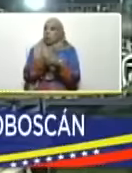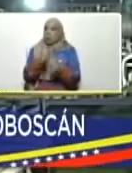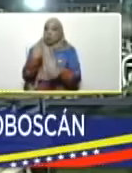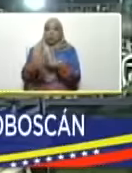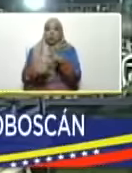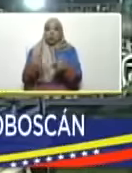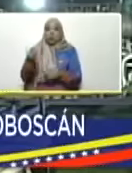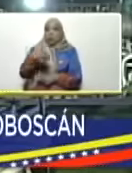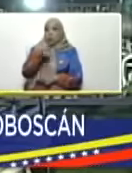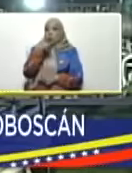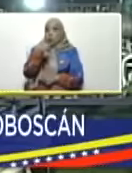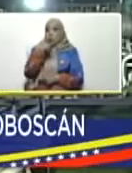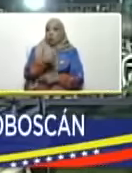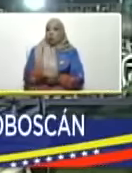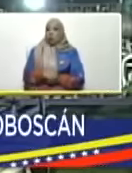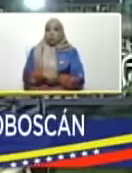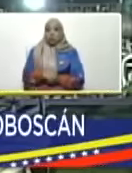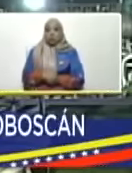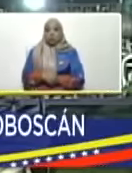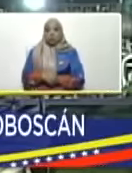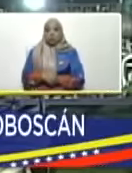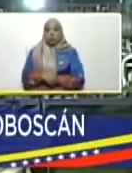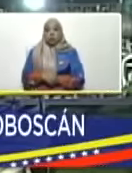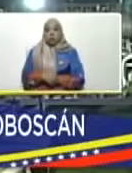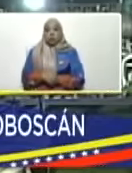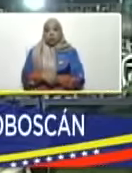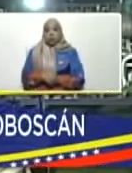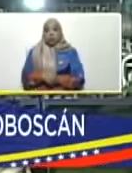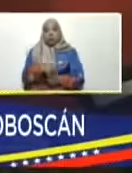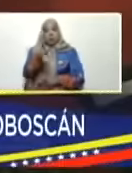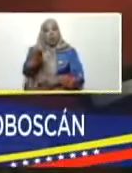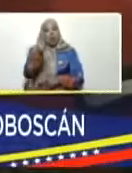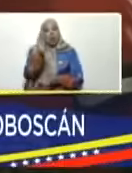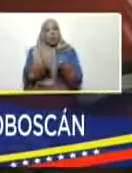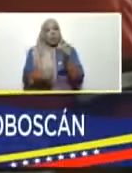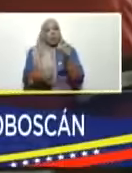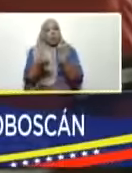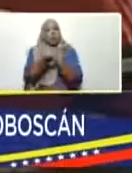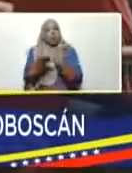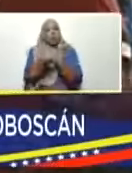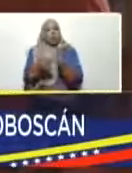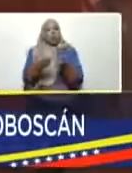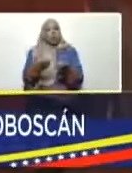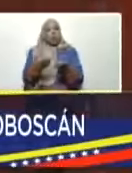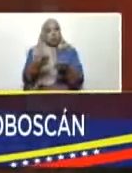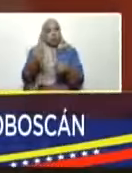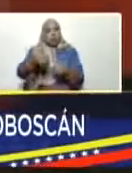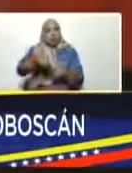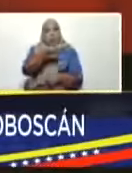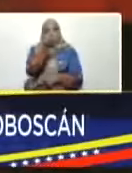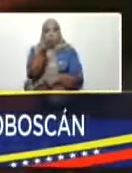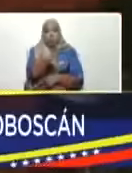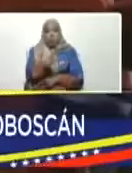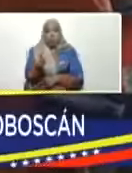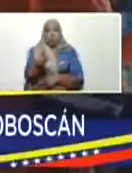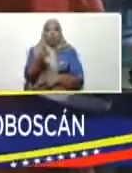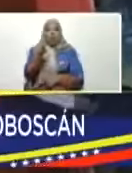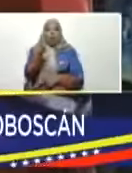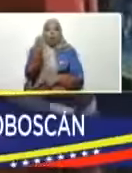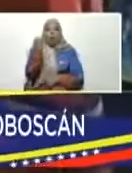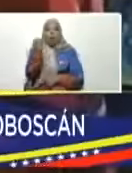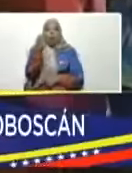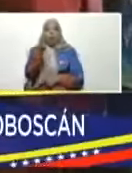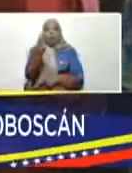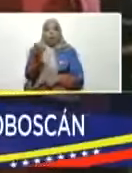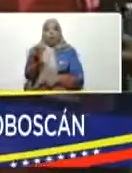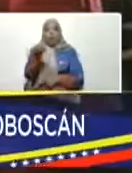Richard. Borges. Ese apellido es de acá del Zulia. Correcto, es la profesora Carmen Borges, una historiadora.